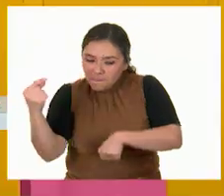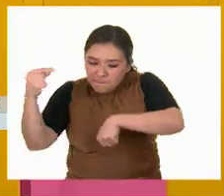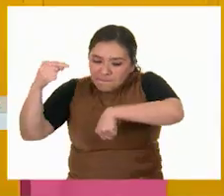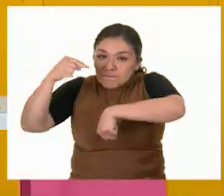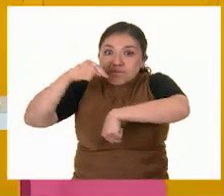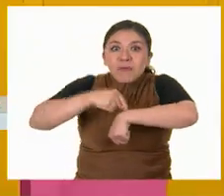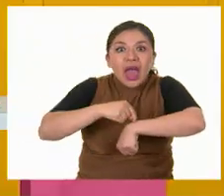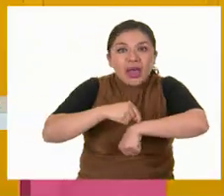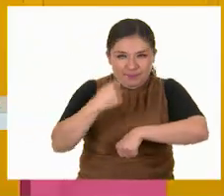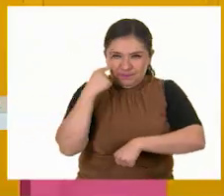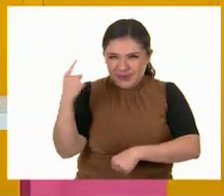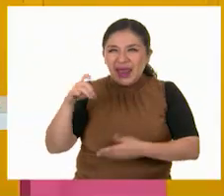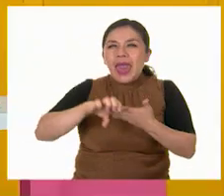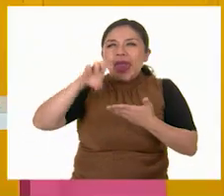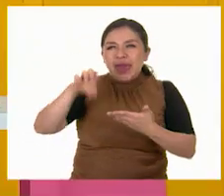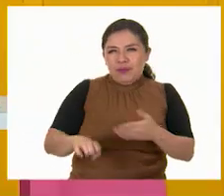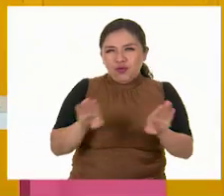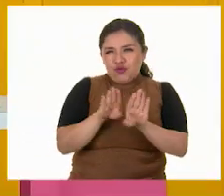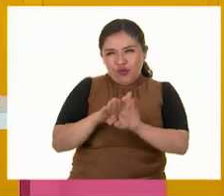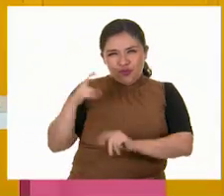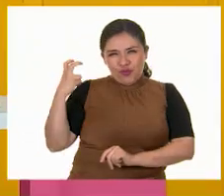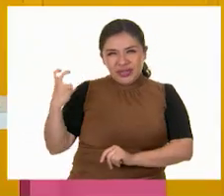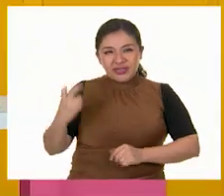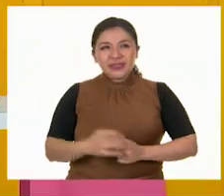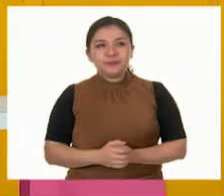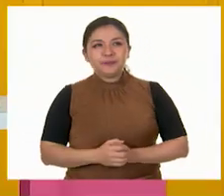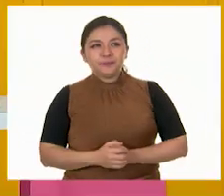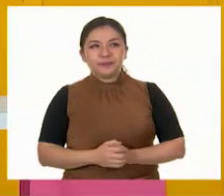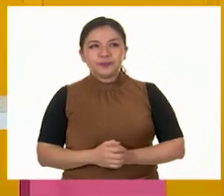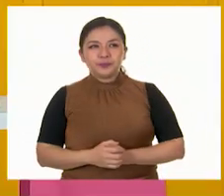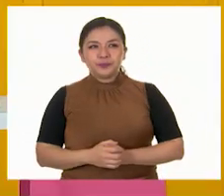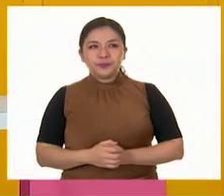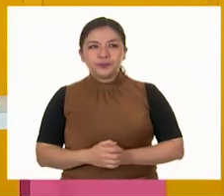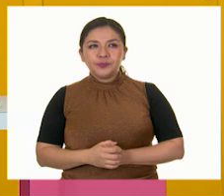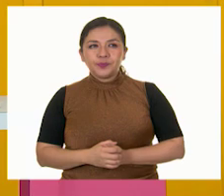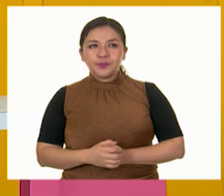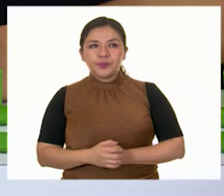van a, vamos a hacer un ejemplo con esta, lo van a clavar.